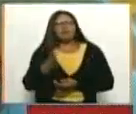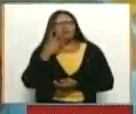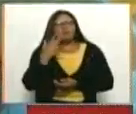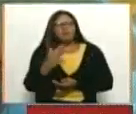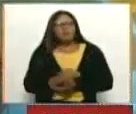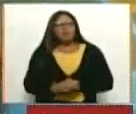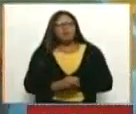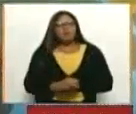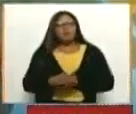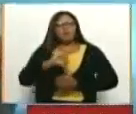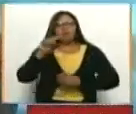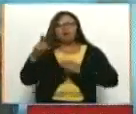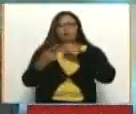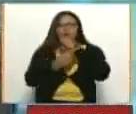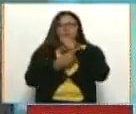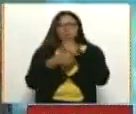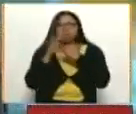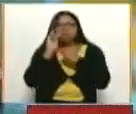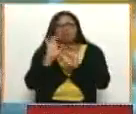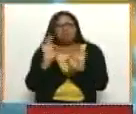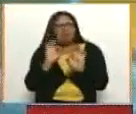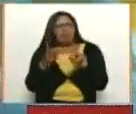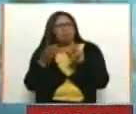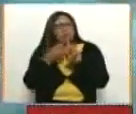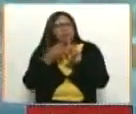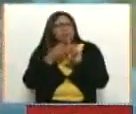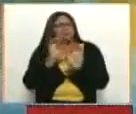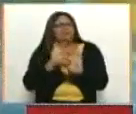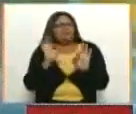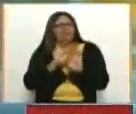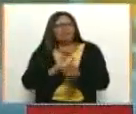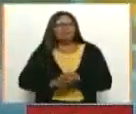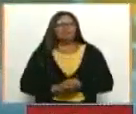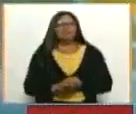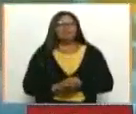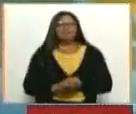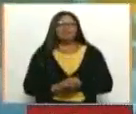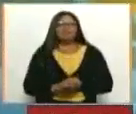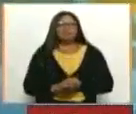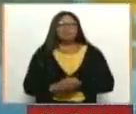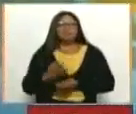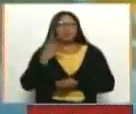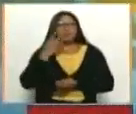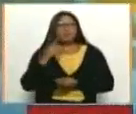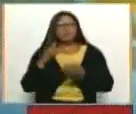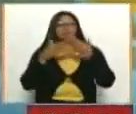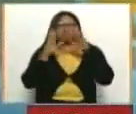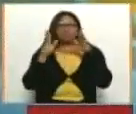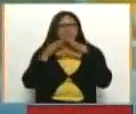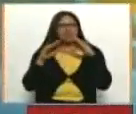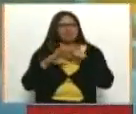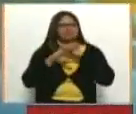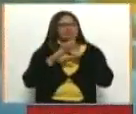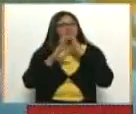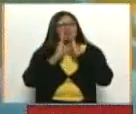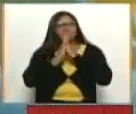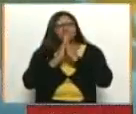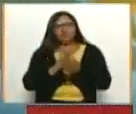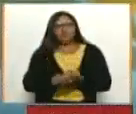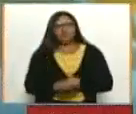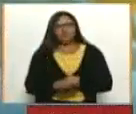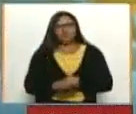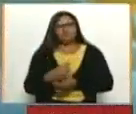decía que él no veía positivo o que no veía que la posibilidad que se levanten estas sanciones. Por su parte, el gobierno